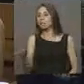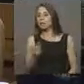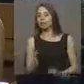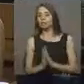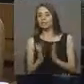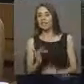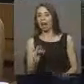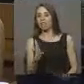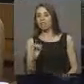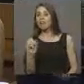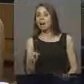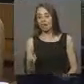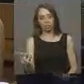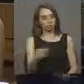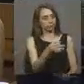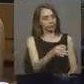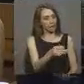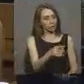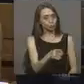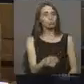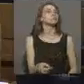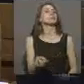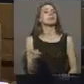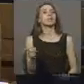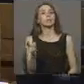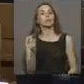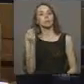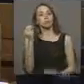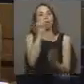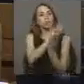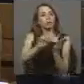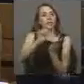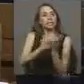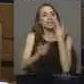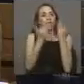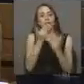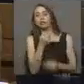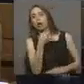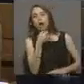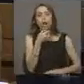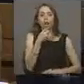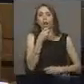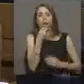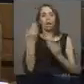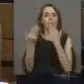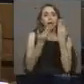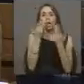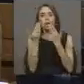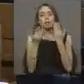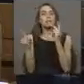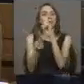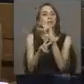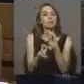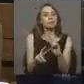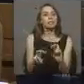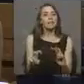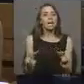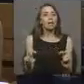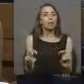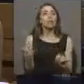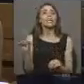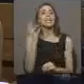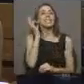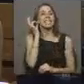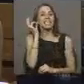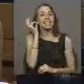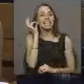tiene razón. Gracias a su habilidad como compositora, como intérprete, como investigadora, ella